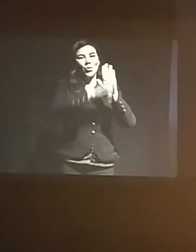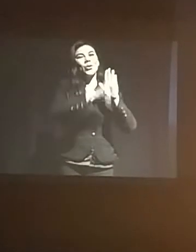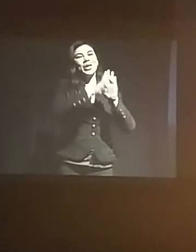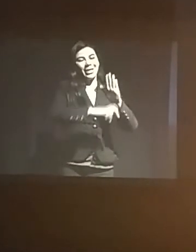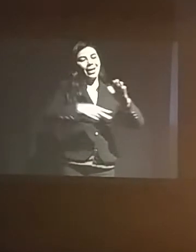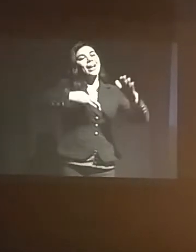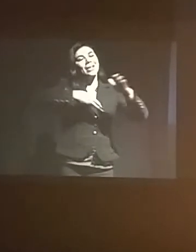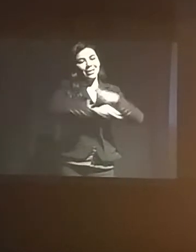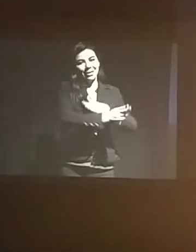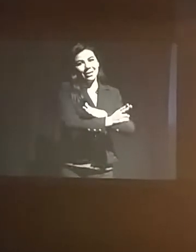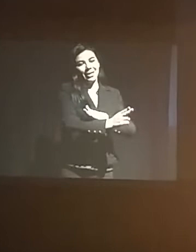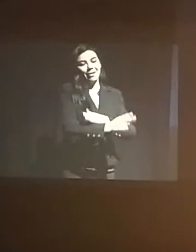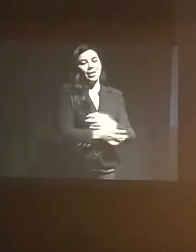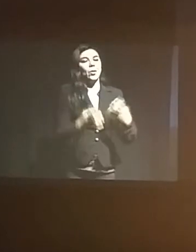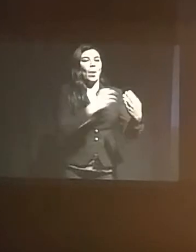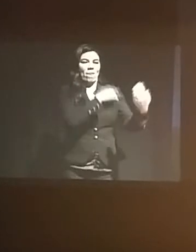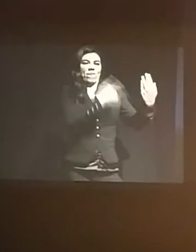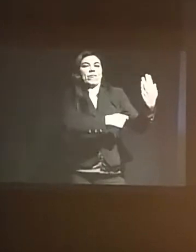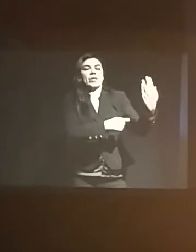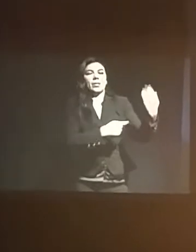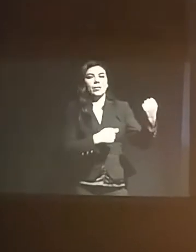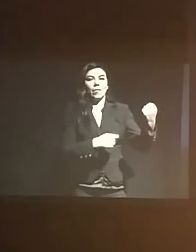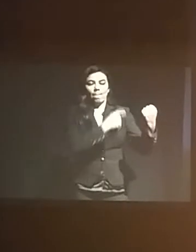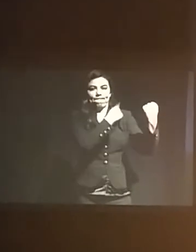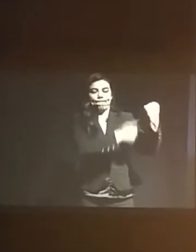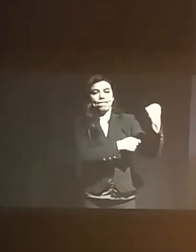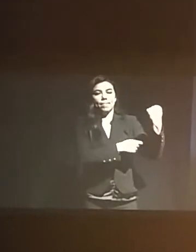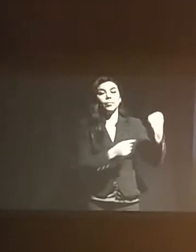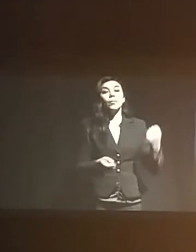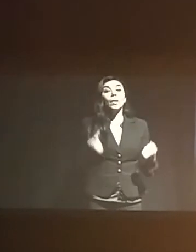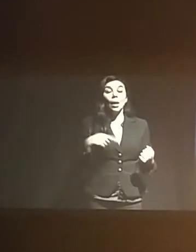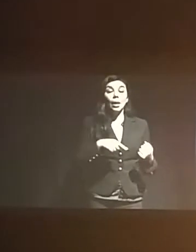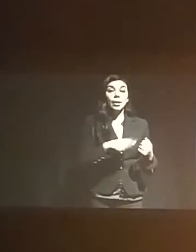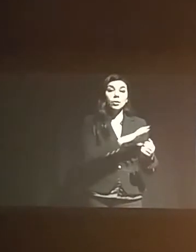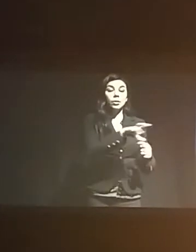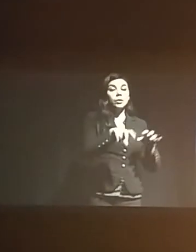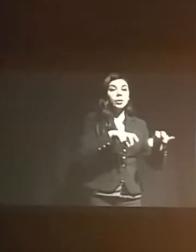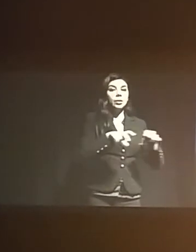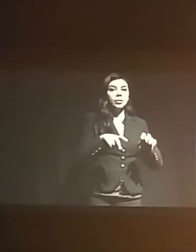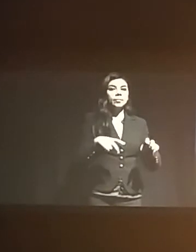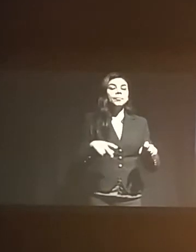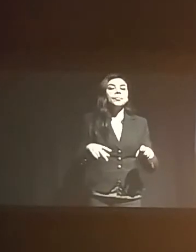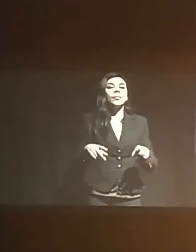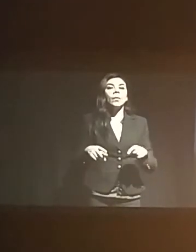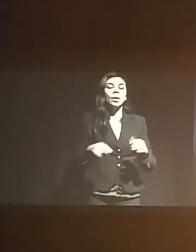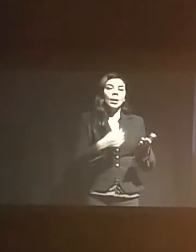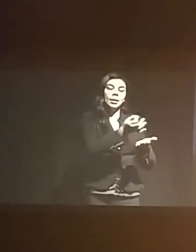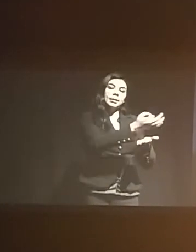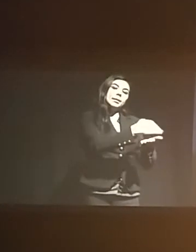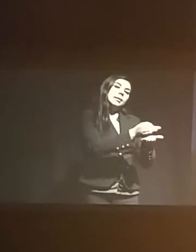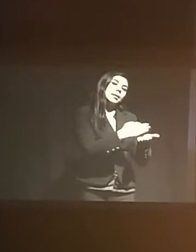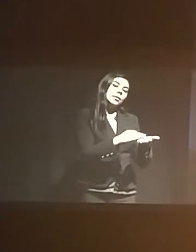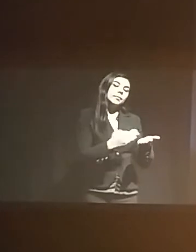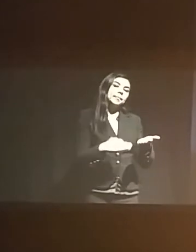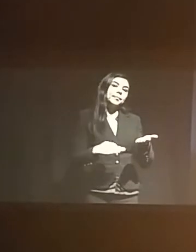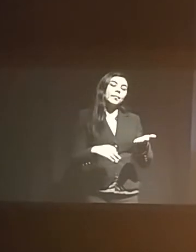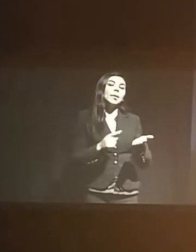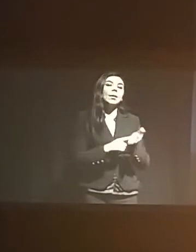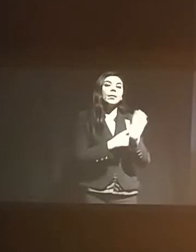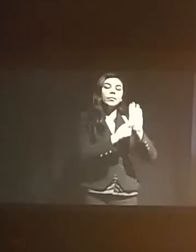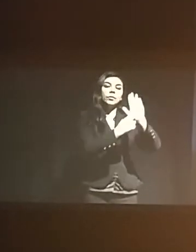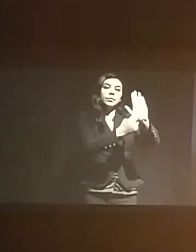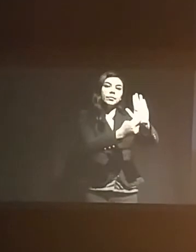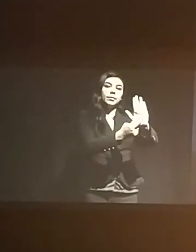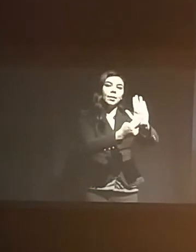sea aún más potente. Y aquí tenemos otros elementos asociados al diseño para mostrar de que esto también es